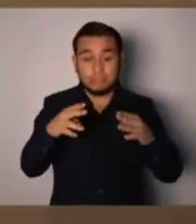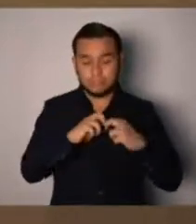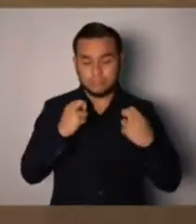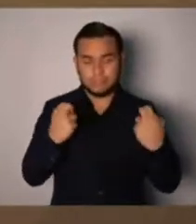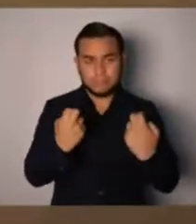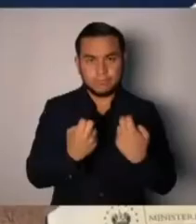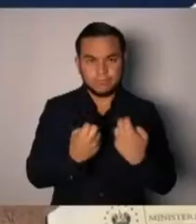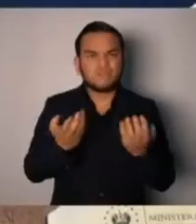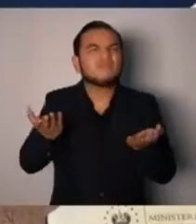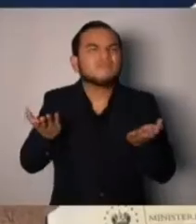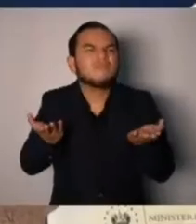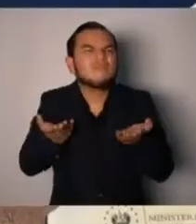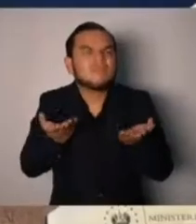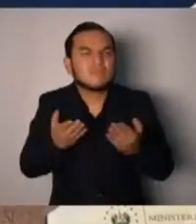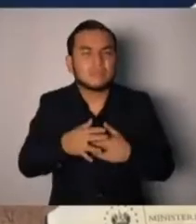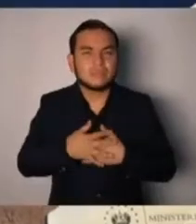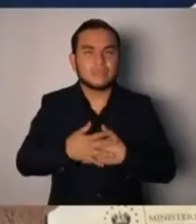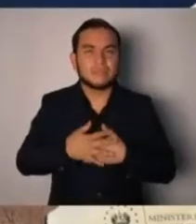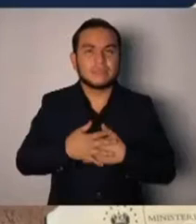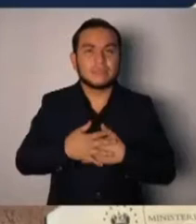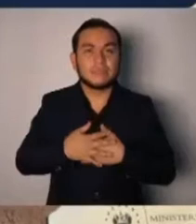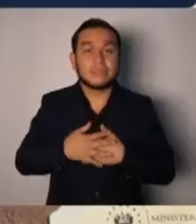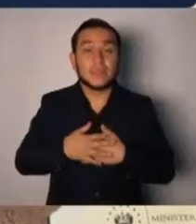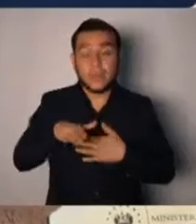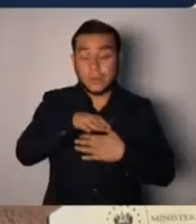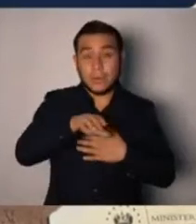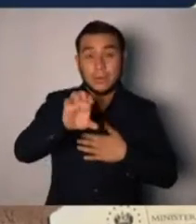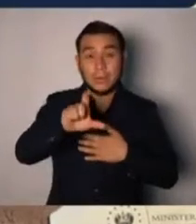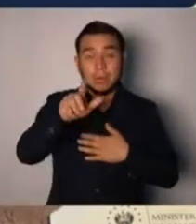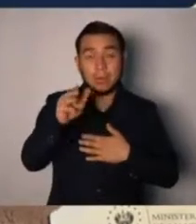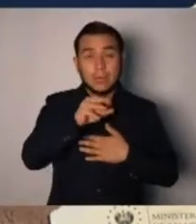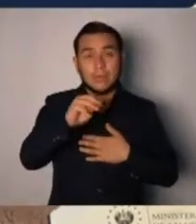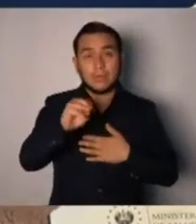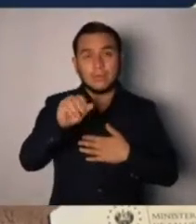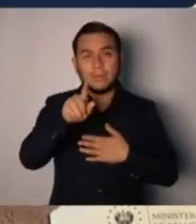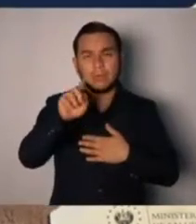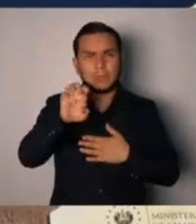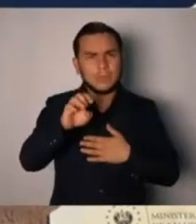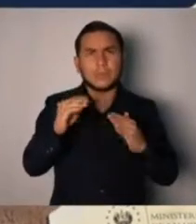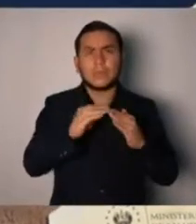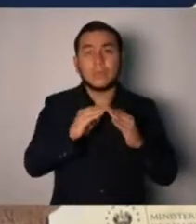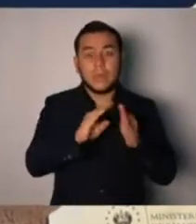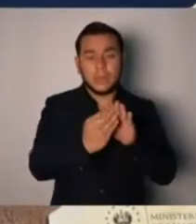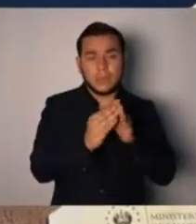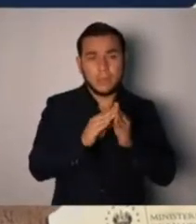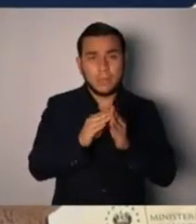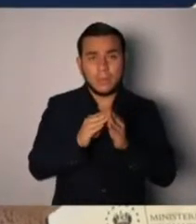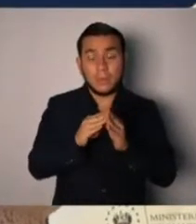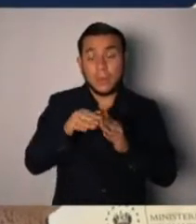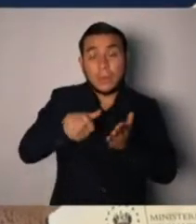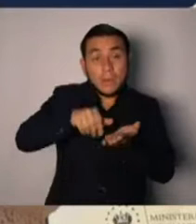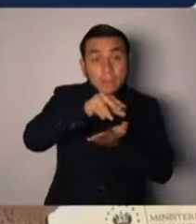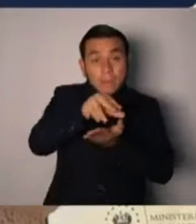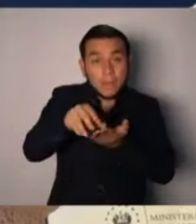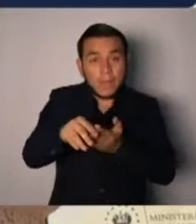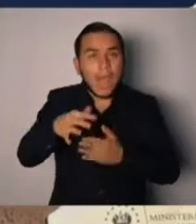vamos a hacer hermoso como nos demos sólo el mozote vamos a hacer de este municipio un municipio